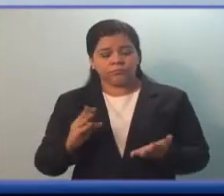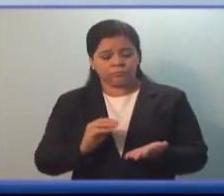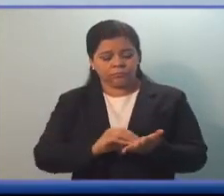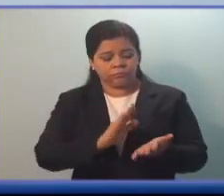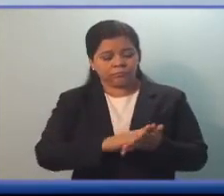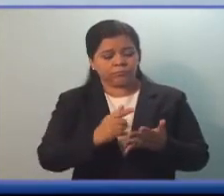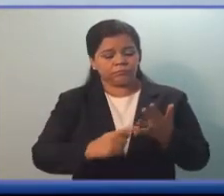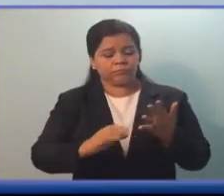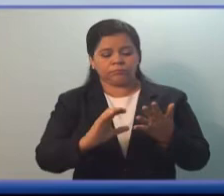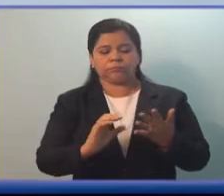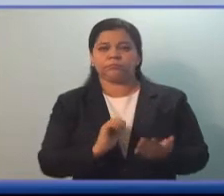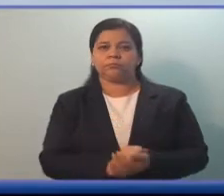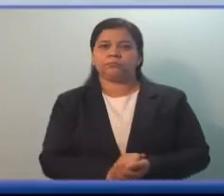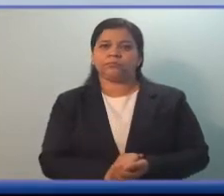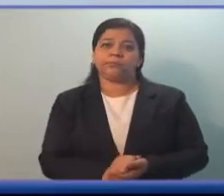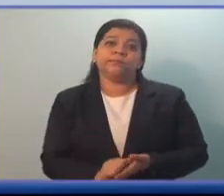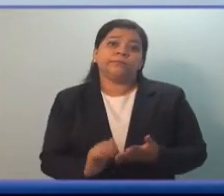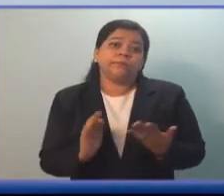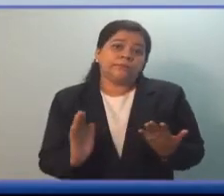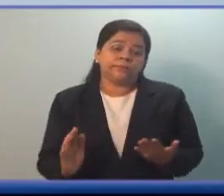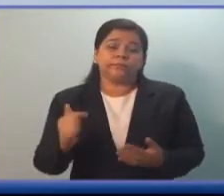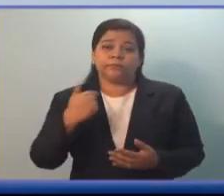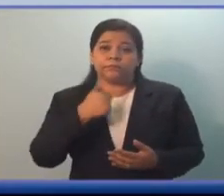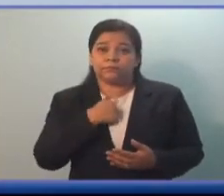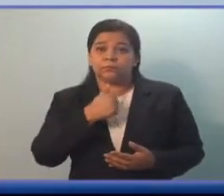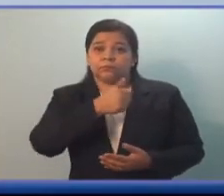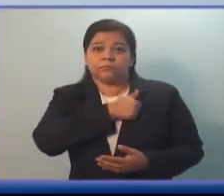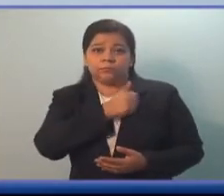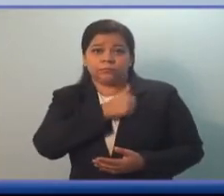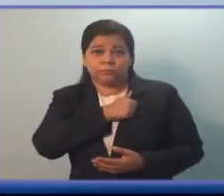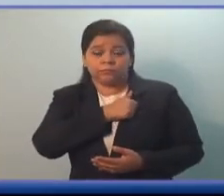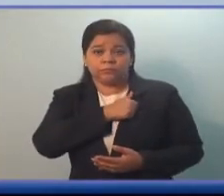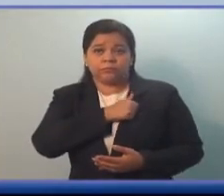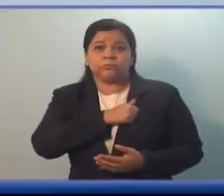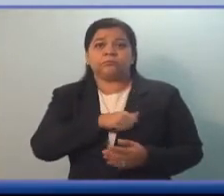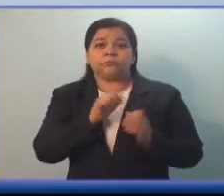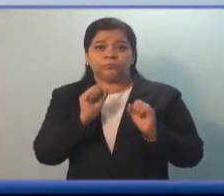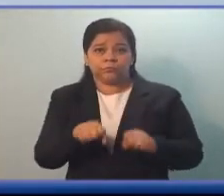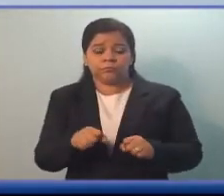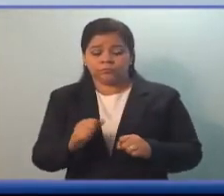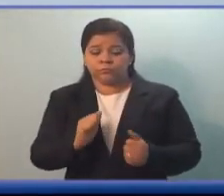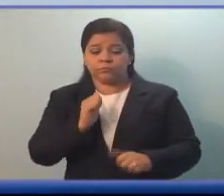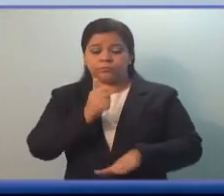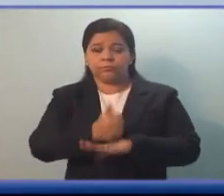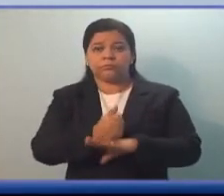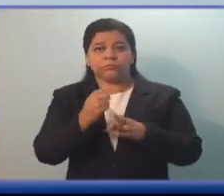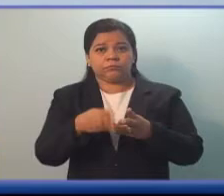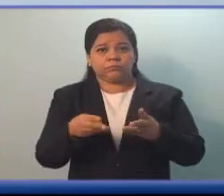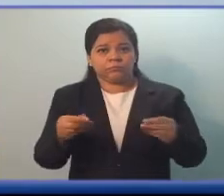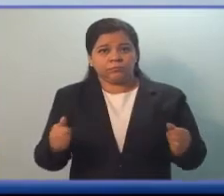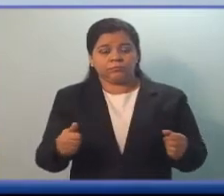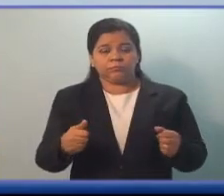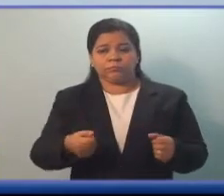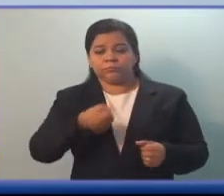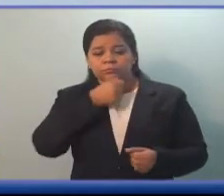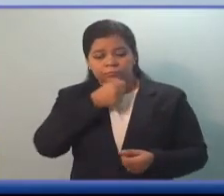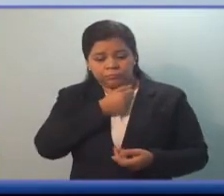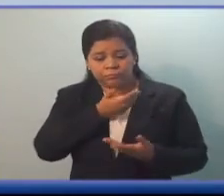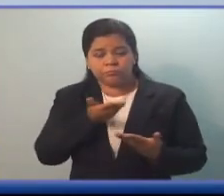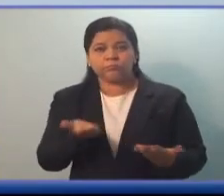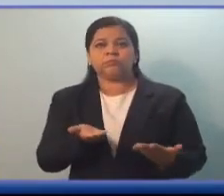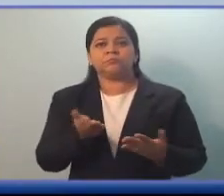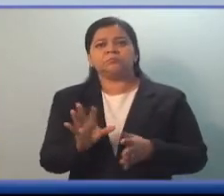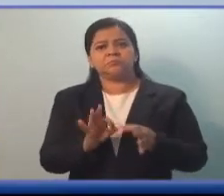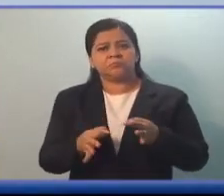Constitución. Entonces, como procurador también me correspondió dictar muchas resoluciones, pronunciamientos y de